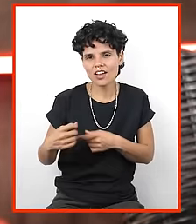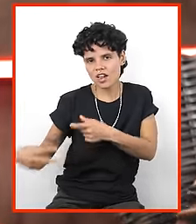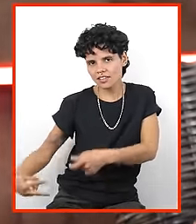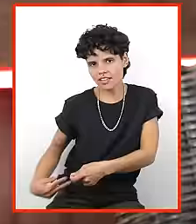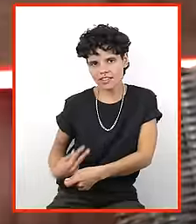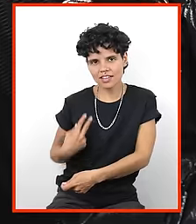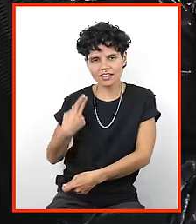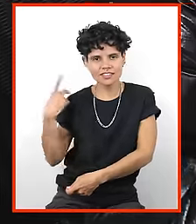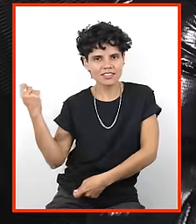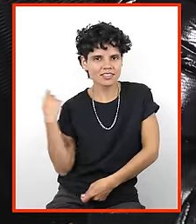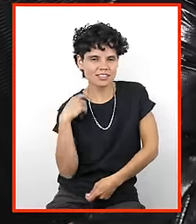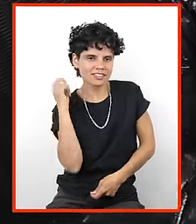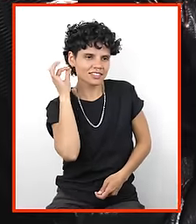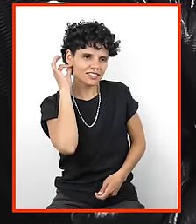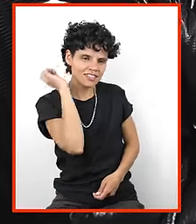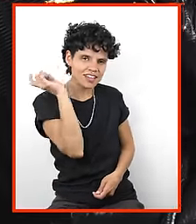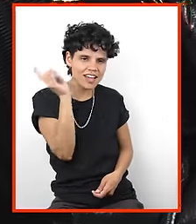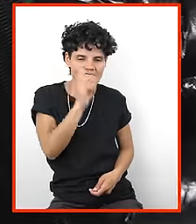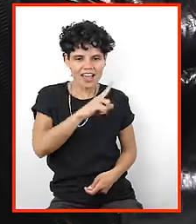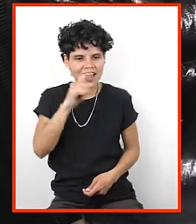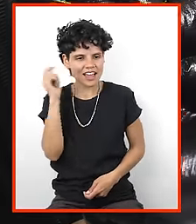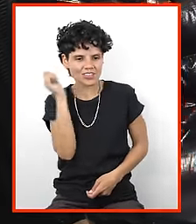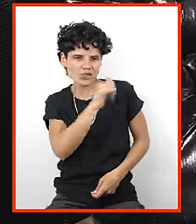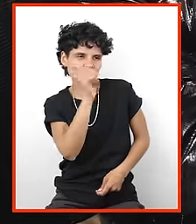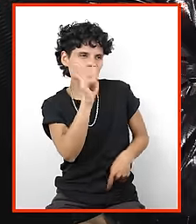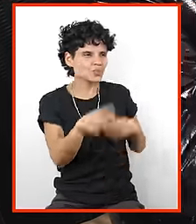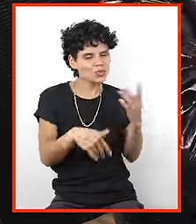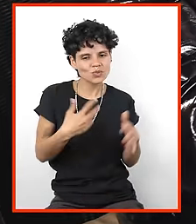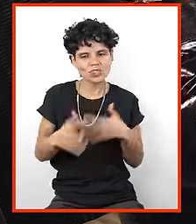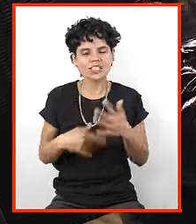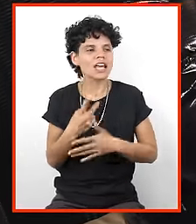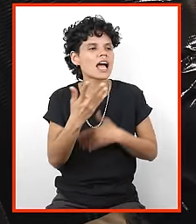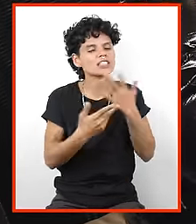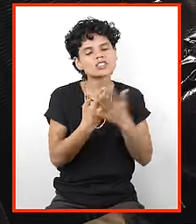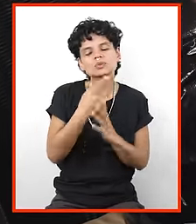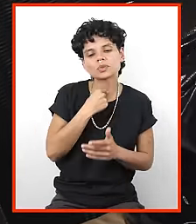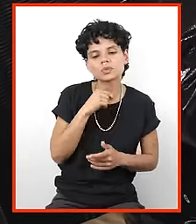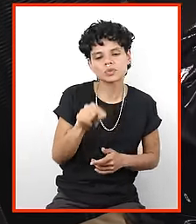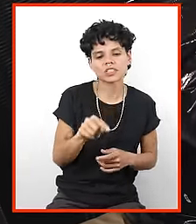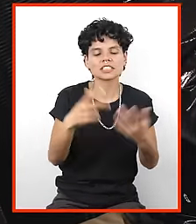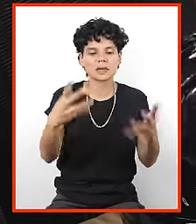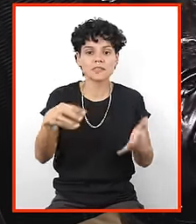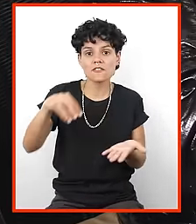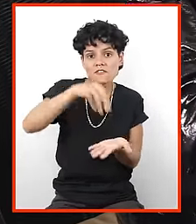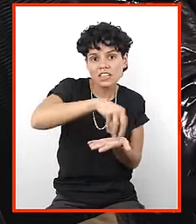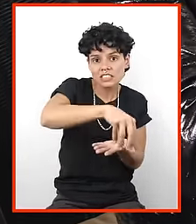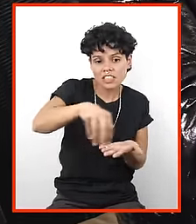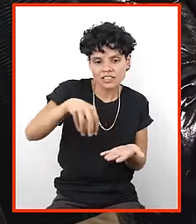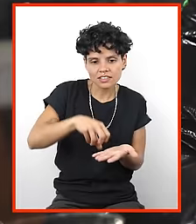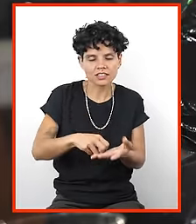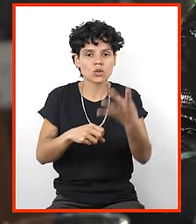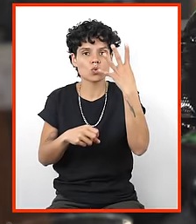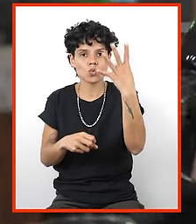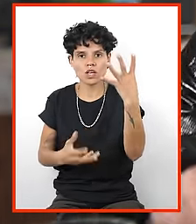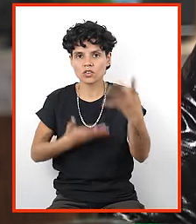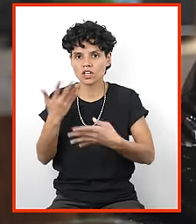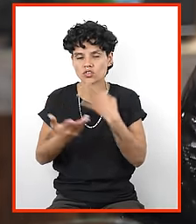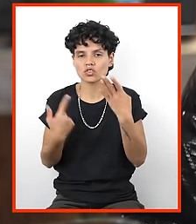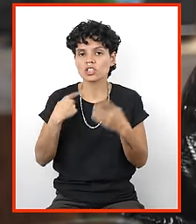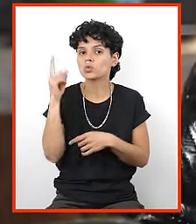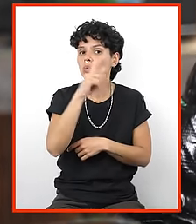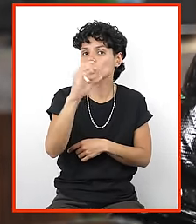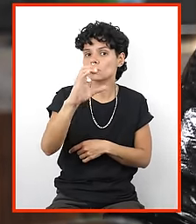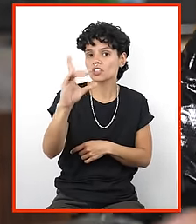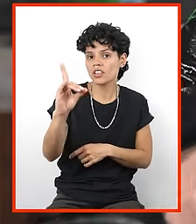¿Te gusta? Sí, me gusta. Rica, sí, me encanta. Oye, una buena canción. Por aquí Denis puso la ficha a 4 de sus canciones de